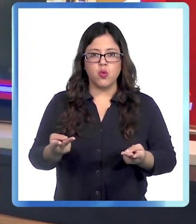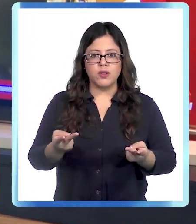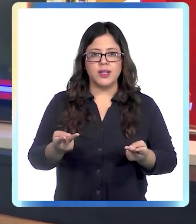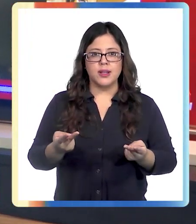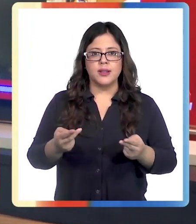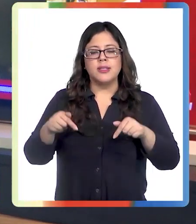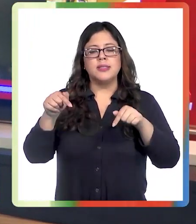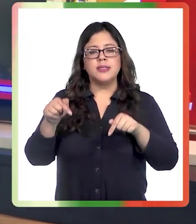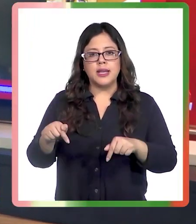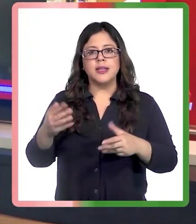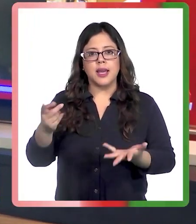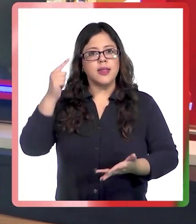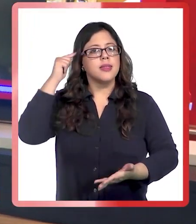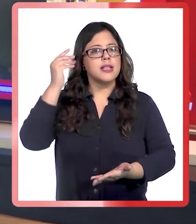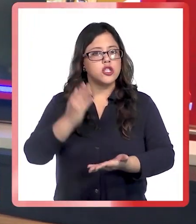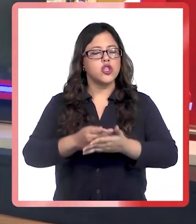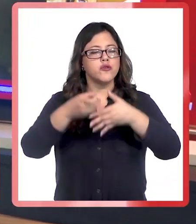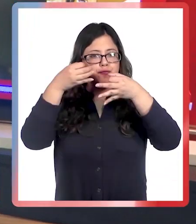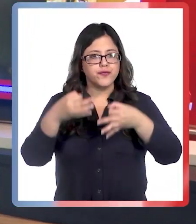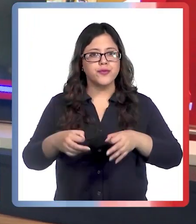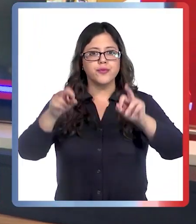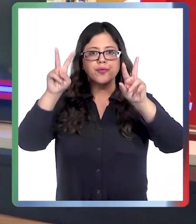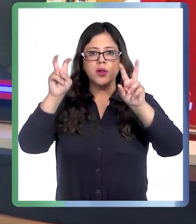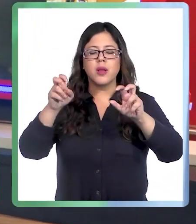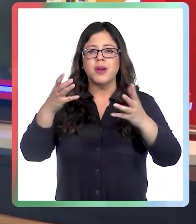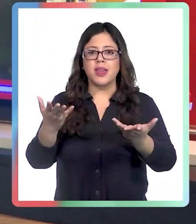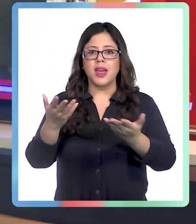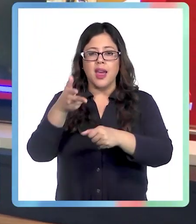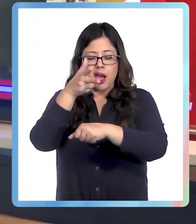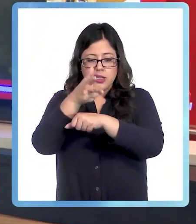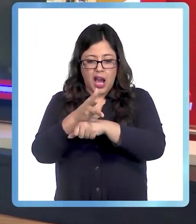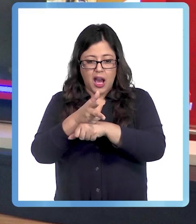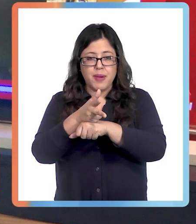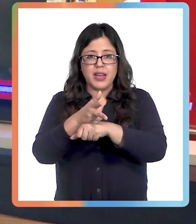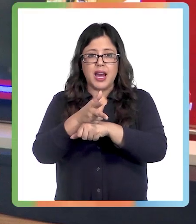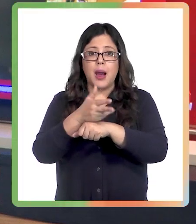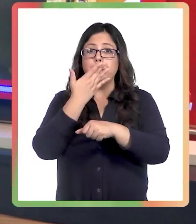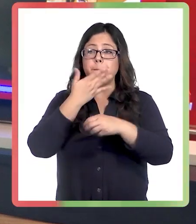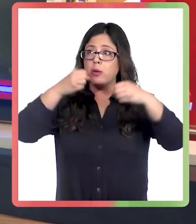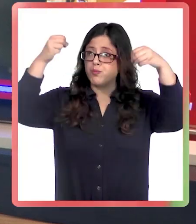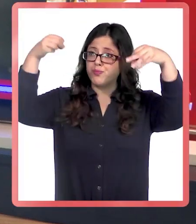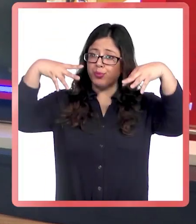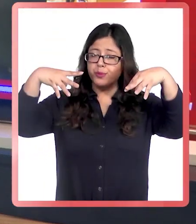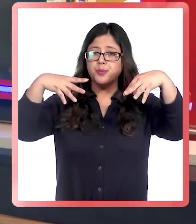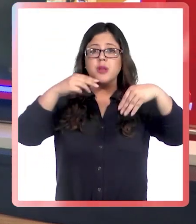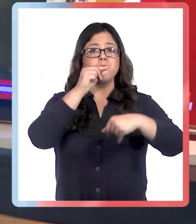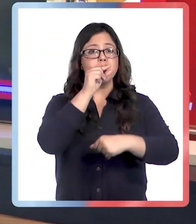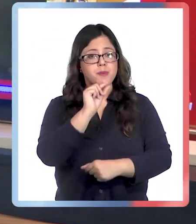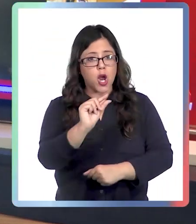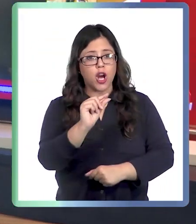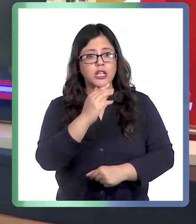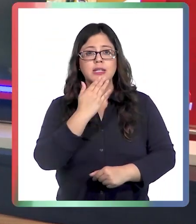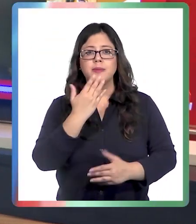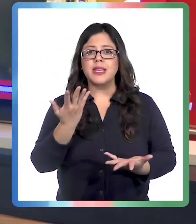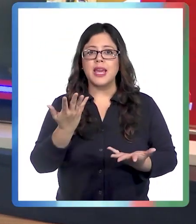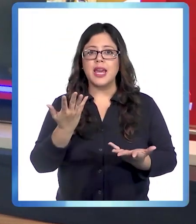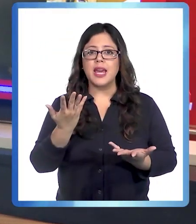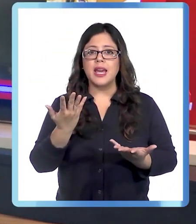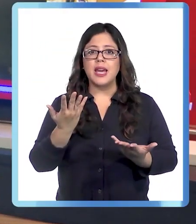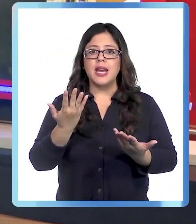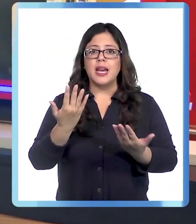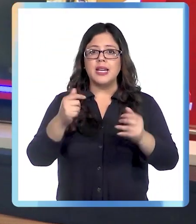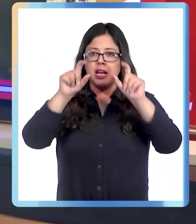tomando medidas concretas con la instalación de cámaras, mejor alumbrado público y próximamente contarán con pórticos y alarmas